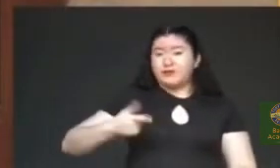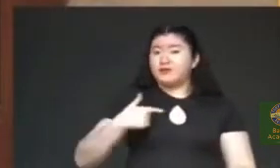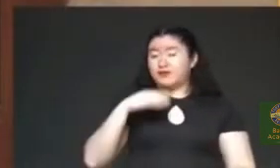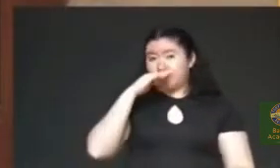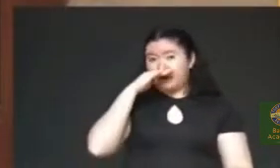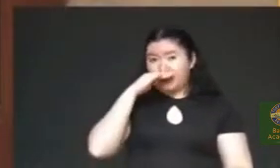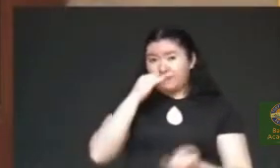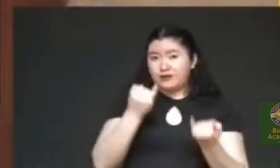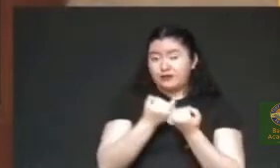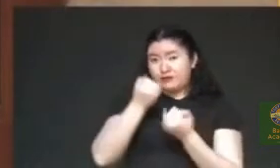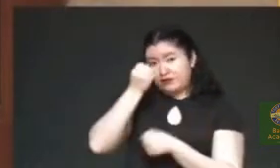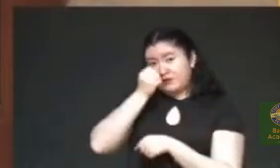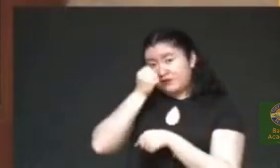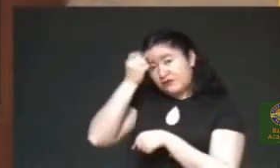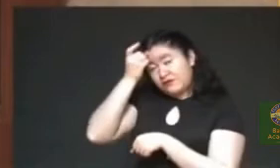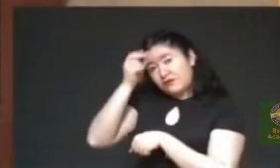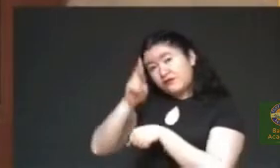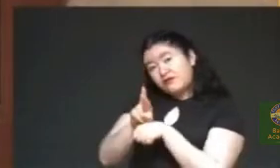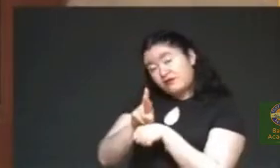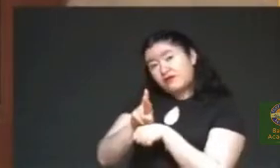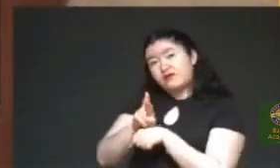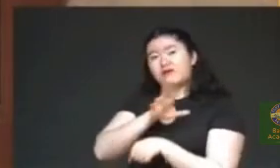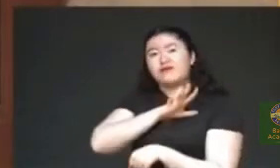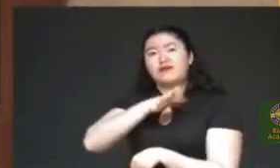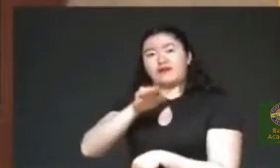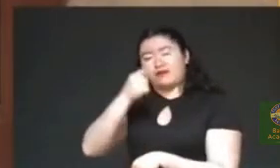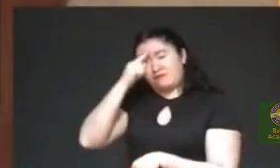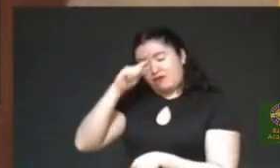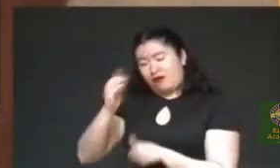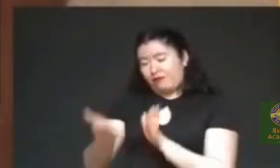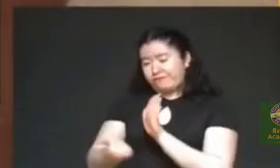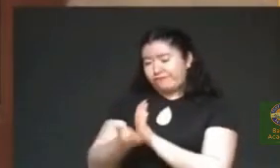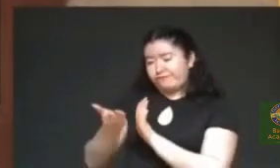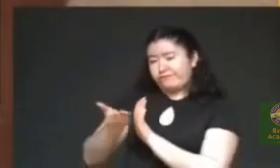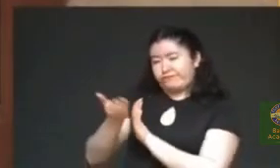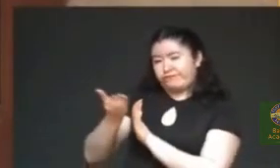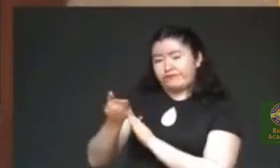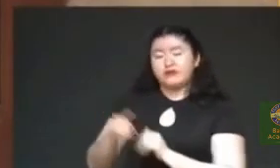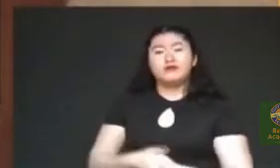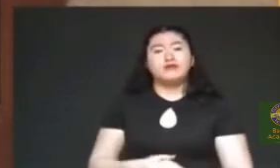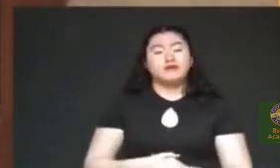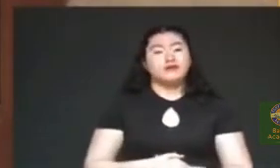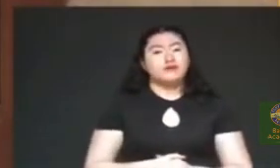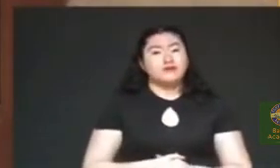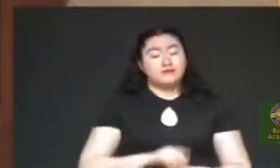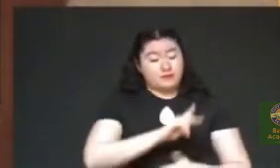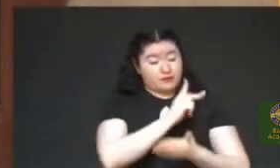Obras Públicas. En la escuela es nuestra, hemos invertido